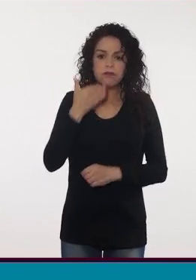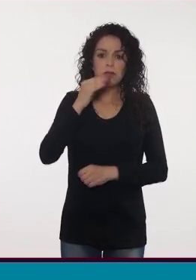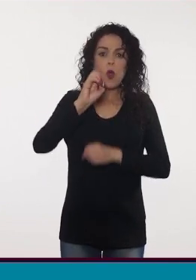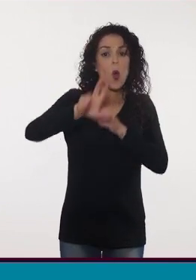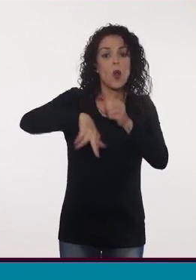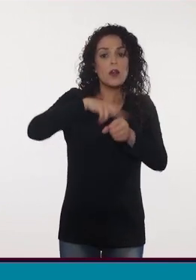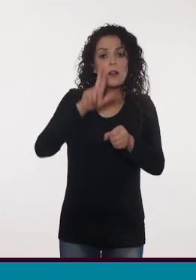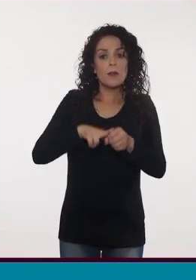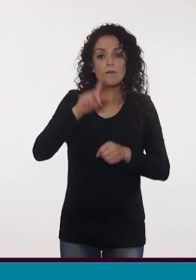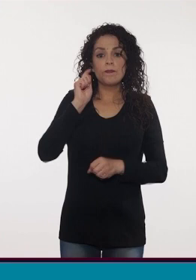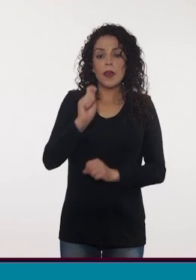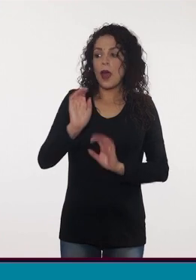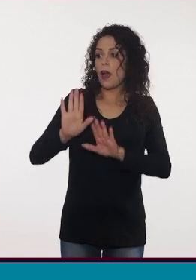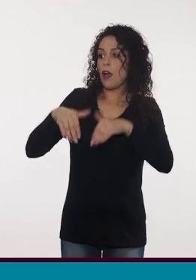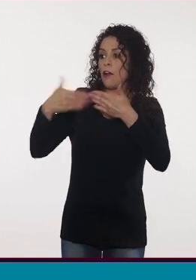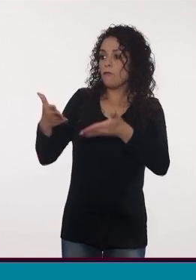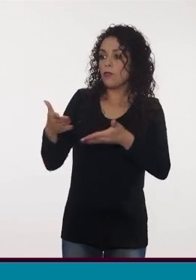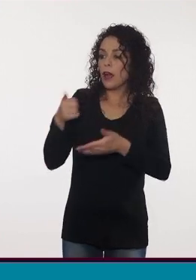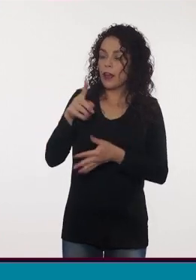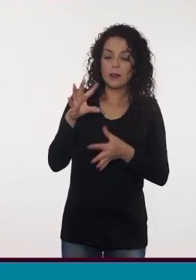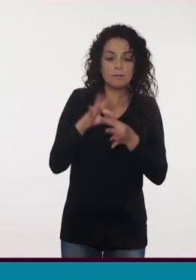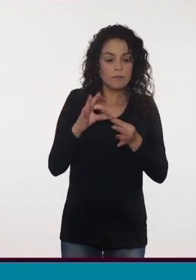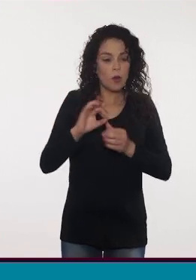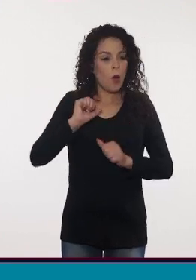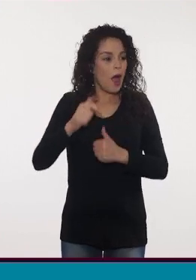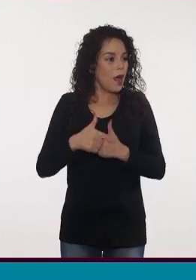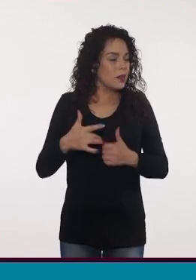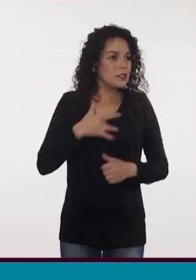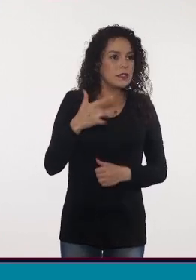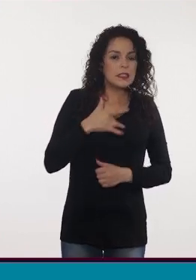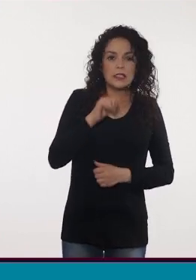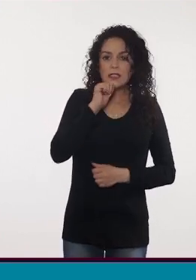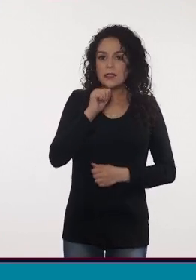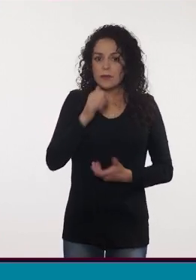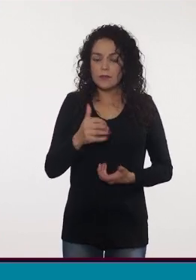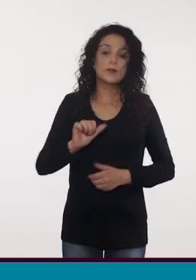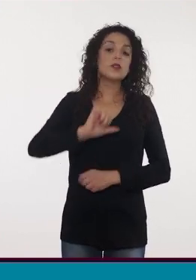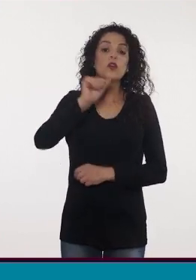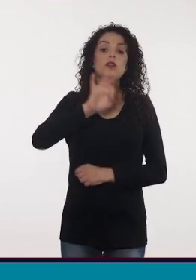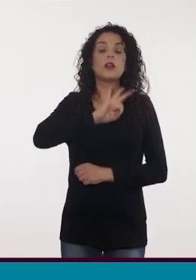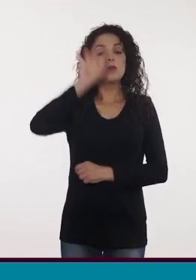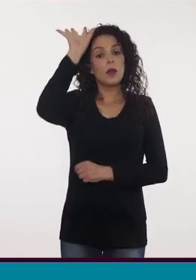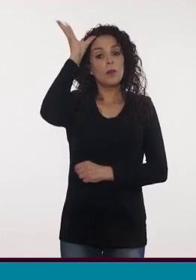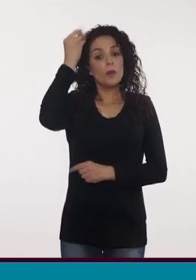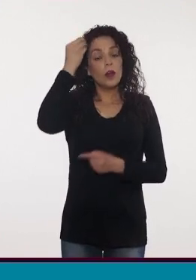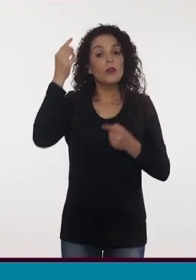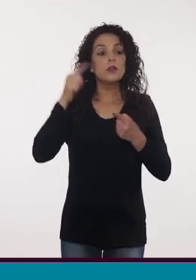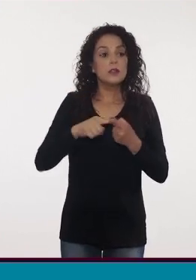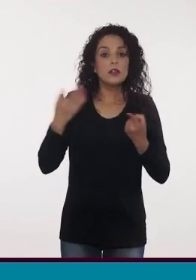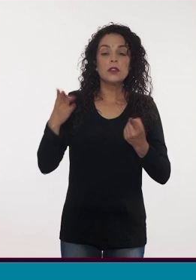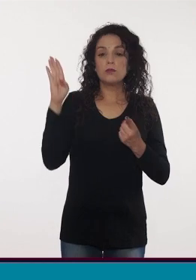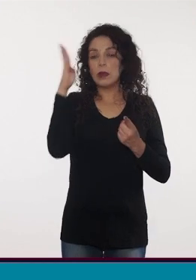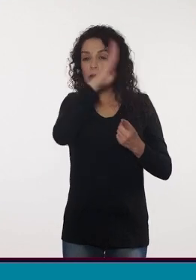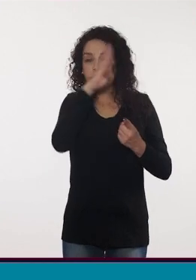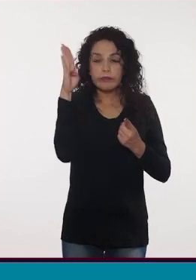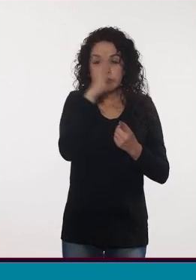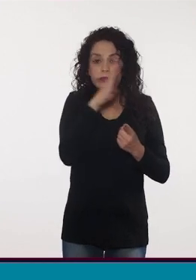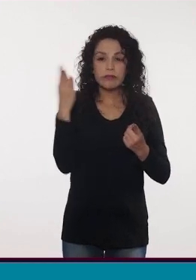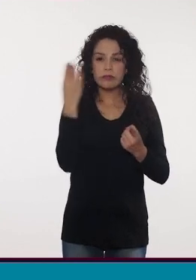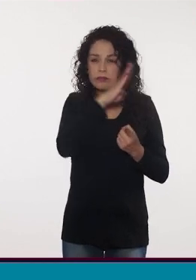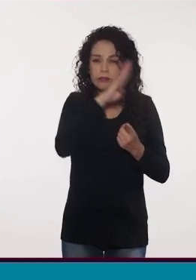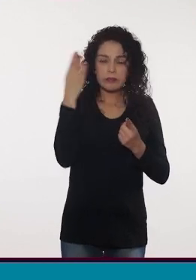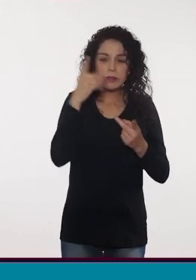a estímulos externos. Dentro de esta categoría podemos distinguir el autismo, la paranoia, la esquizofrenia o la